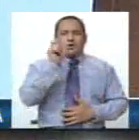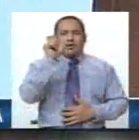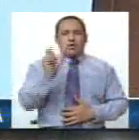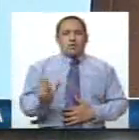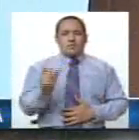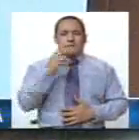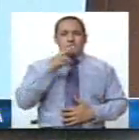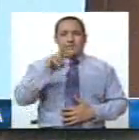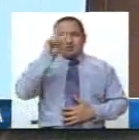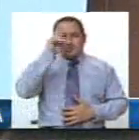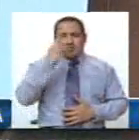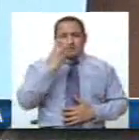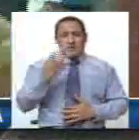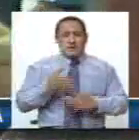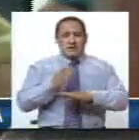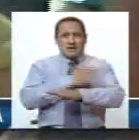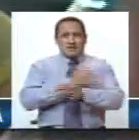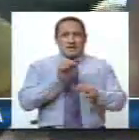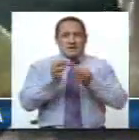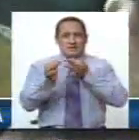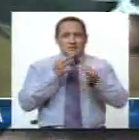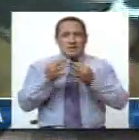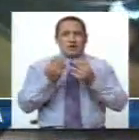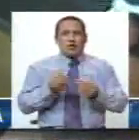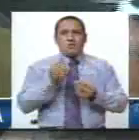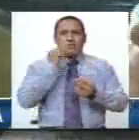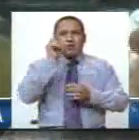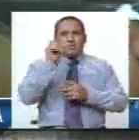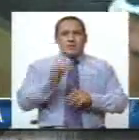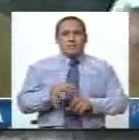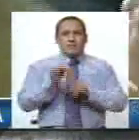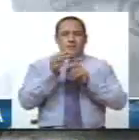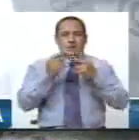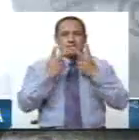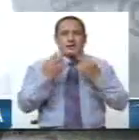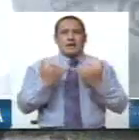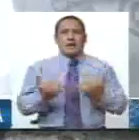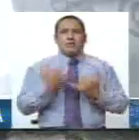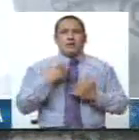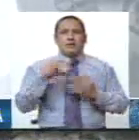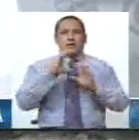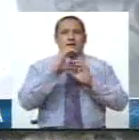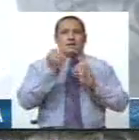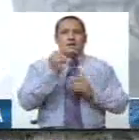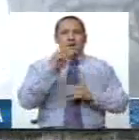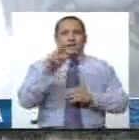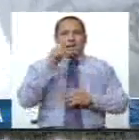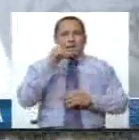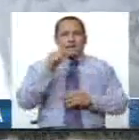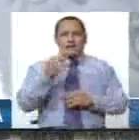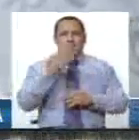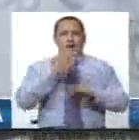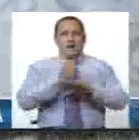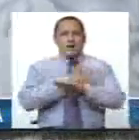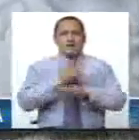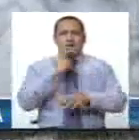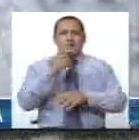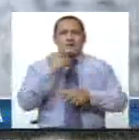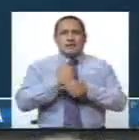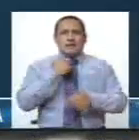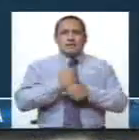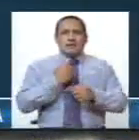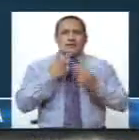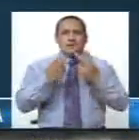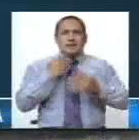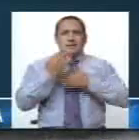Montana peruano. Los últimos detalles colocan como hombre clave en este caso a Gary Guanilo Dreyfus, quien dice apenas trabajar